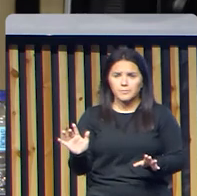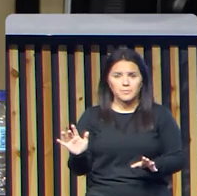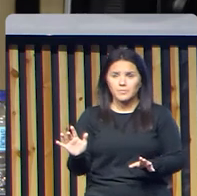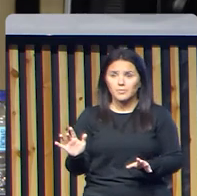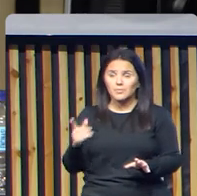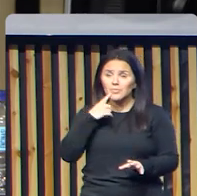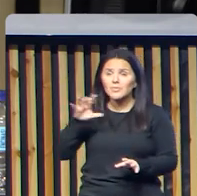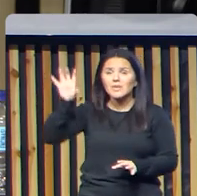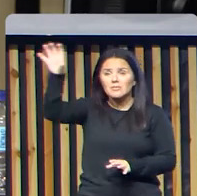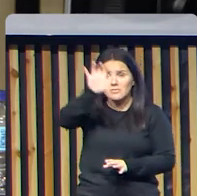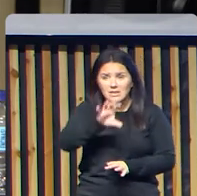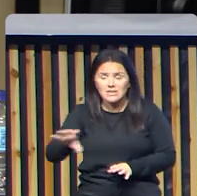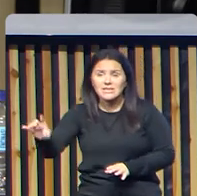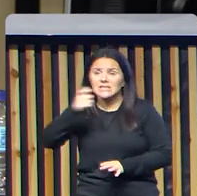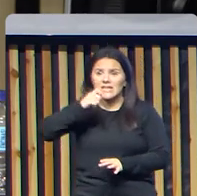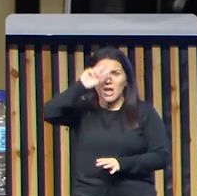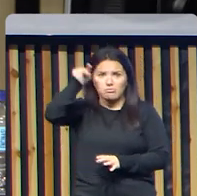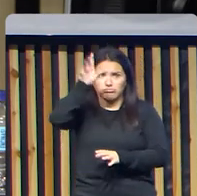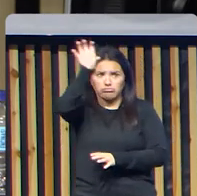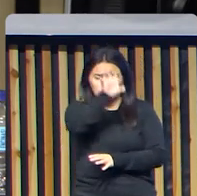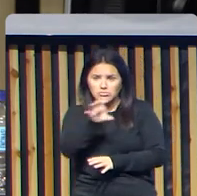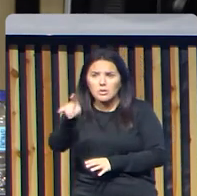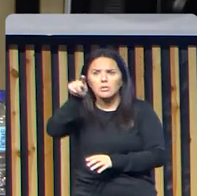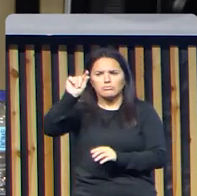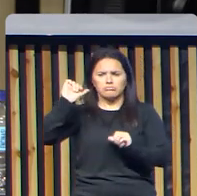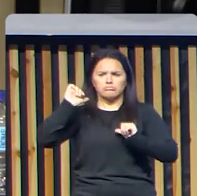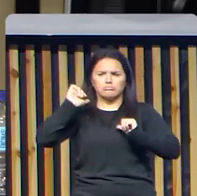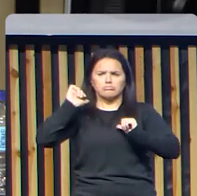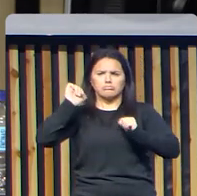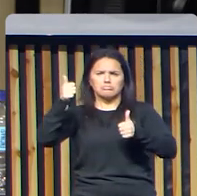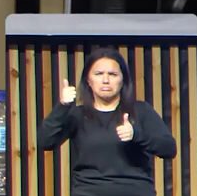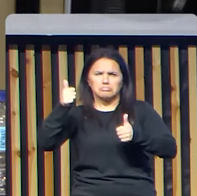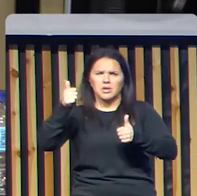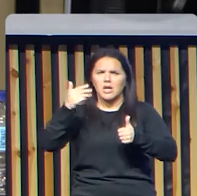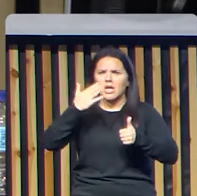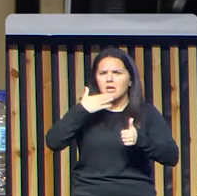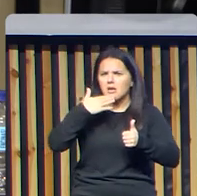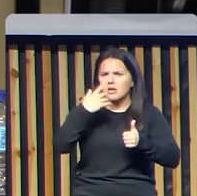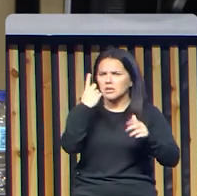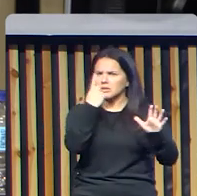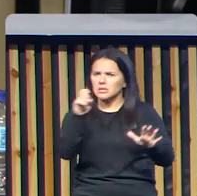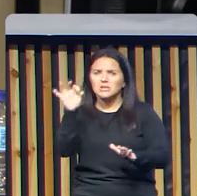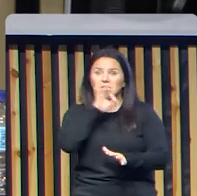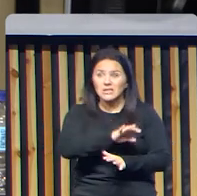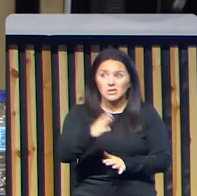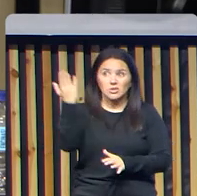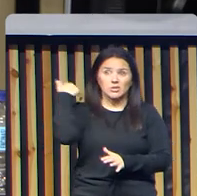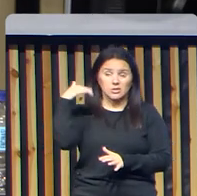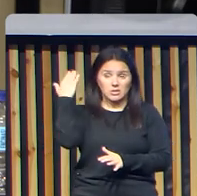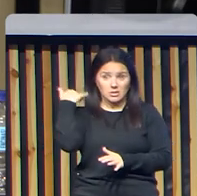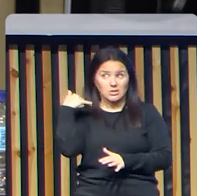los países anglosajones comenzaron ya en la década de los 60 del siglo pasado